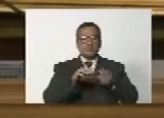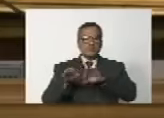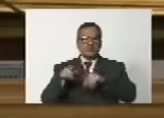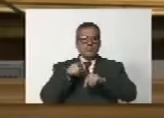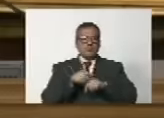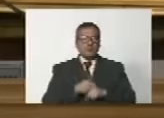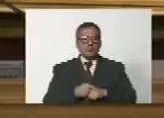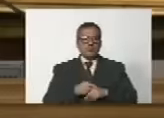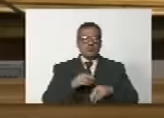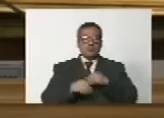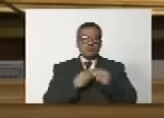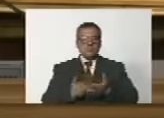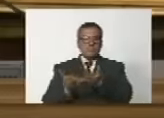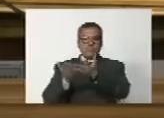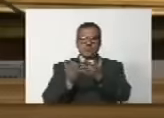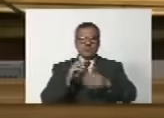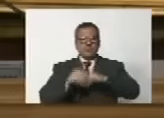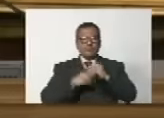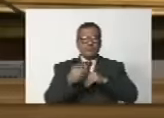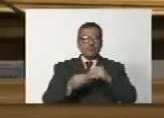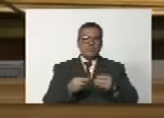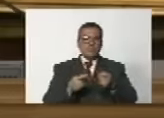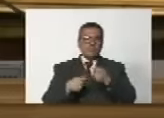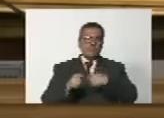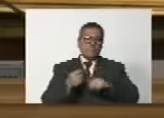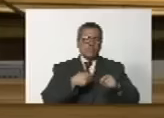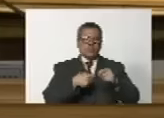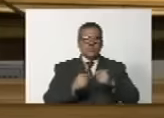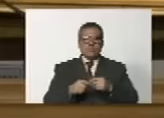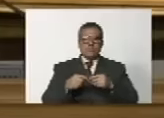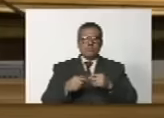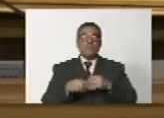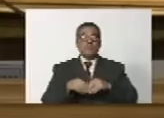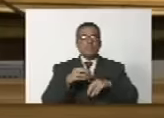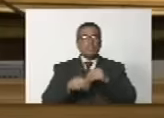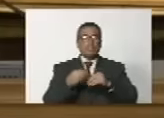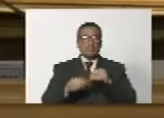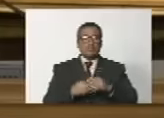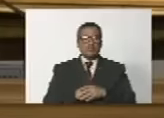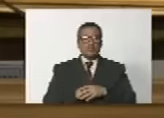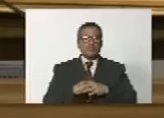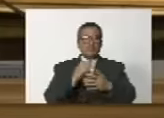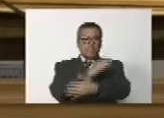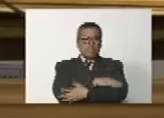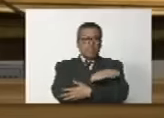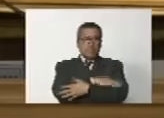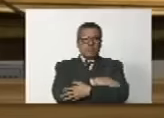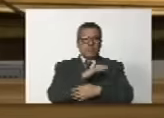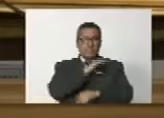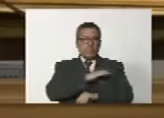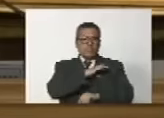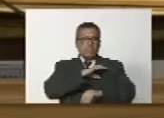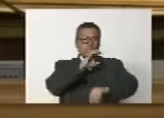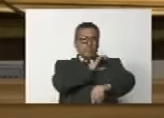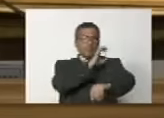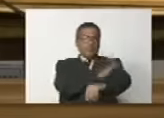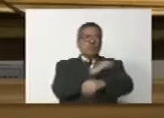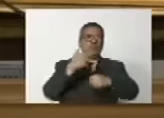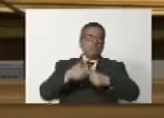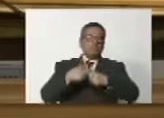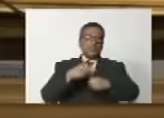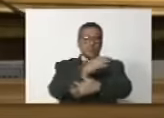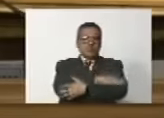secretaria se sirva a realizar los trámites administrativos correspondientes. Felicitaciones a la Comisión de Energía y